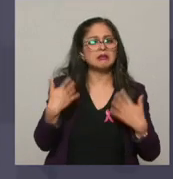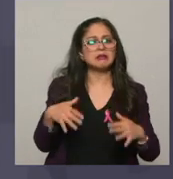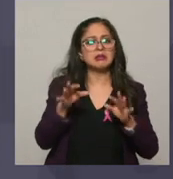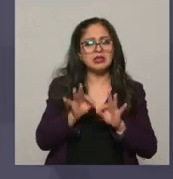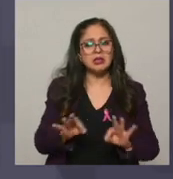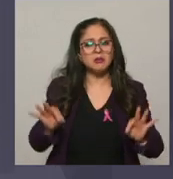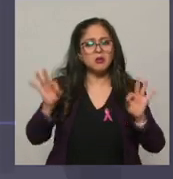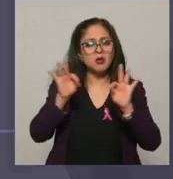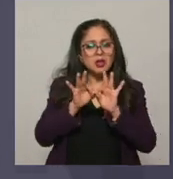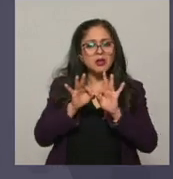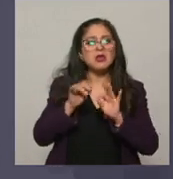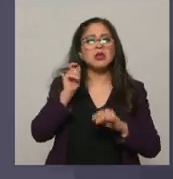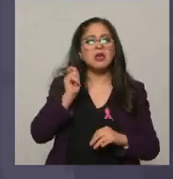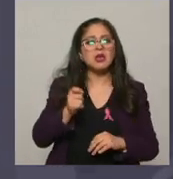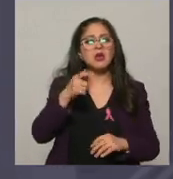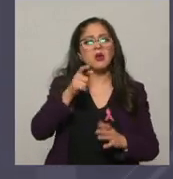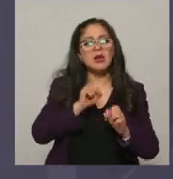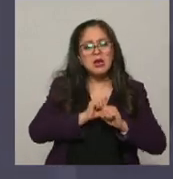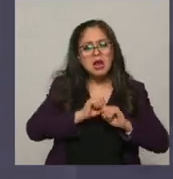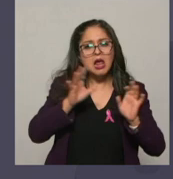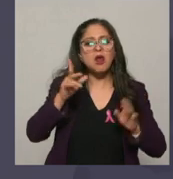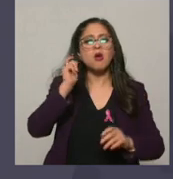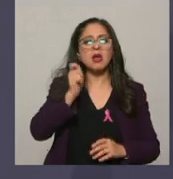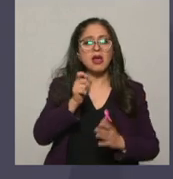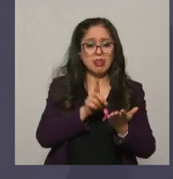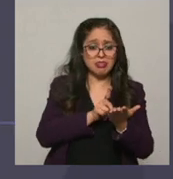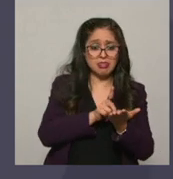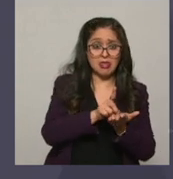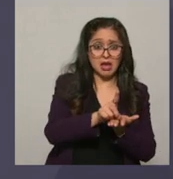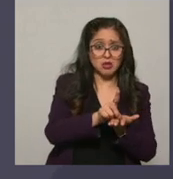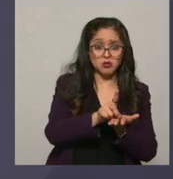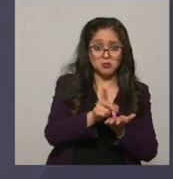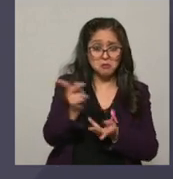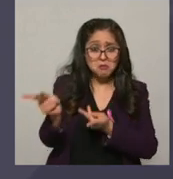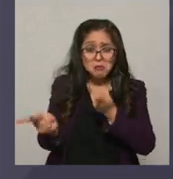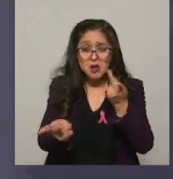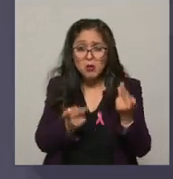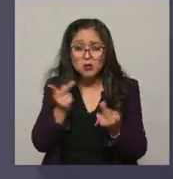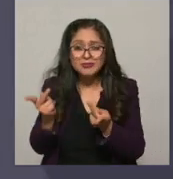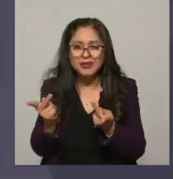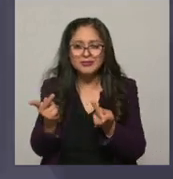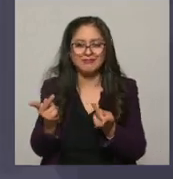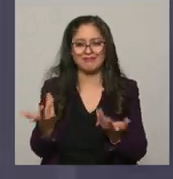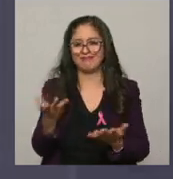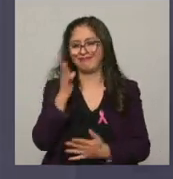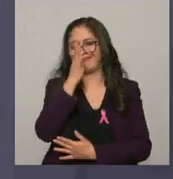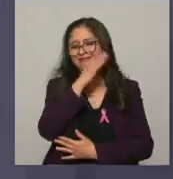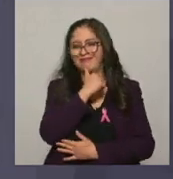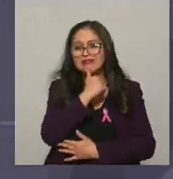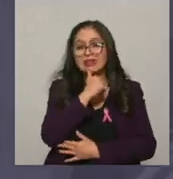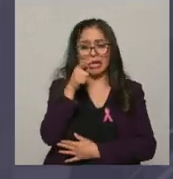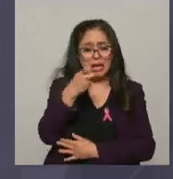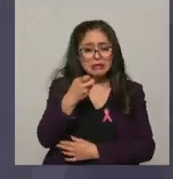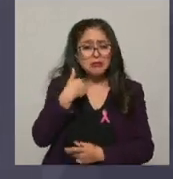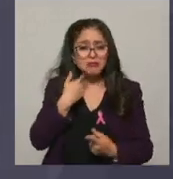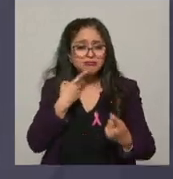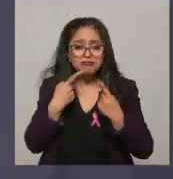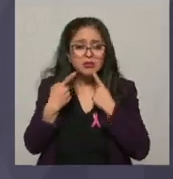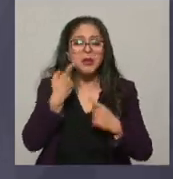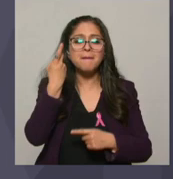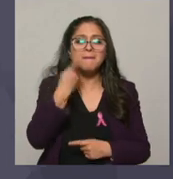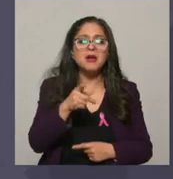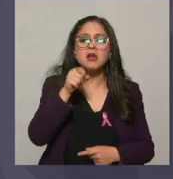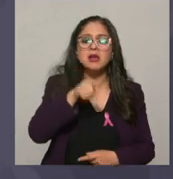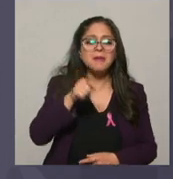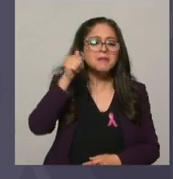o sea, por un lado es claro, los derechos no se consultan, ¿no? Eso no está en discusión por un lado, pero por otro lado pareciera ser que este es el